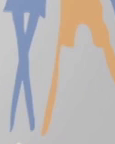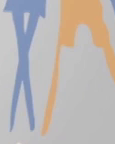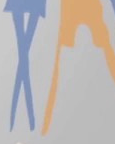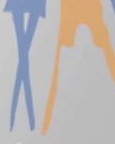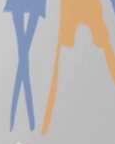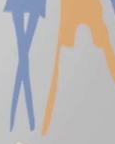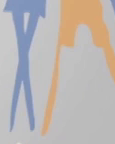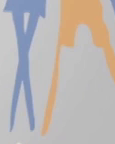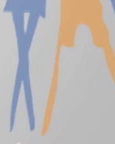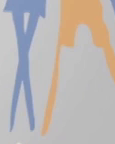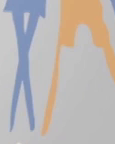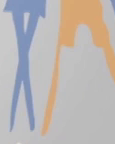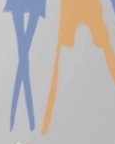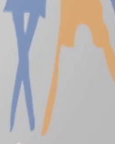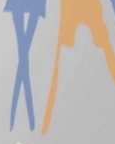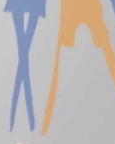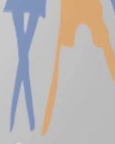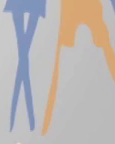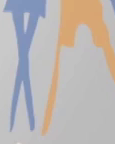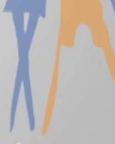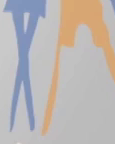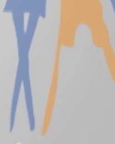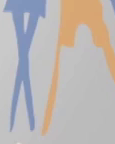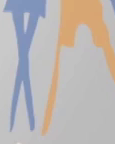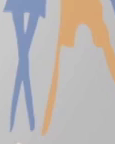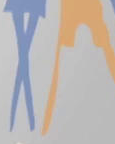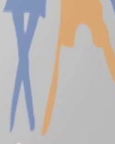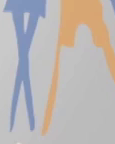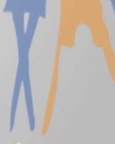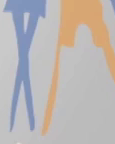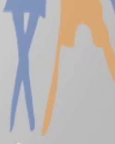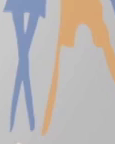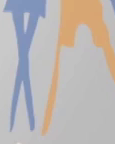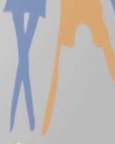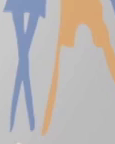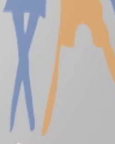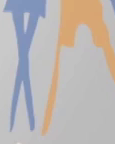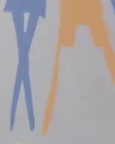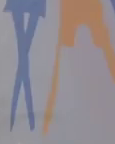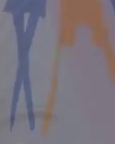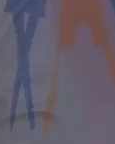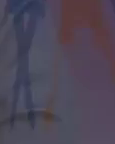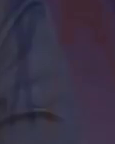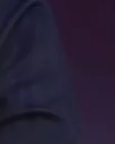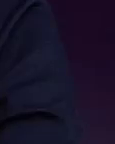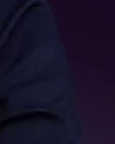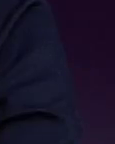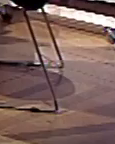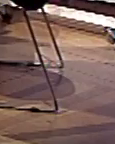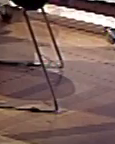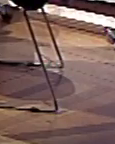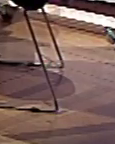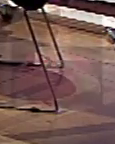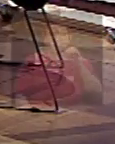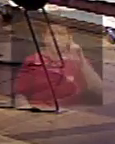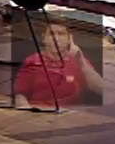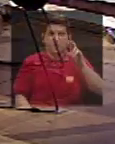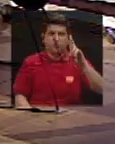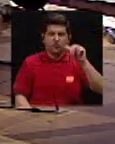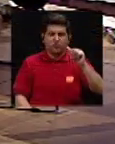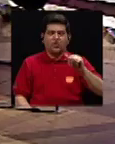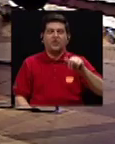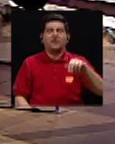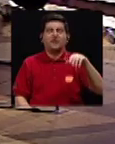regresamos estamos de regreso con este programa especial de Palabra de mujer Eh con la presencia de la do d Rita Laura